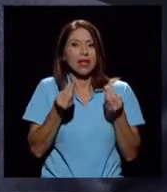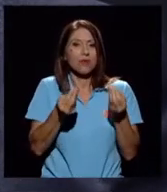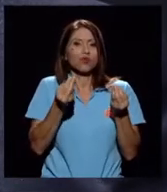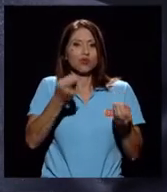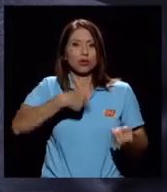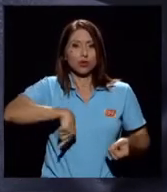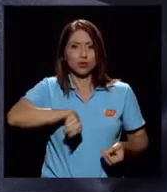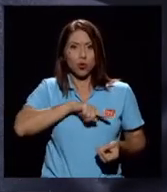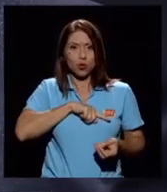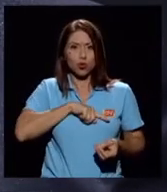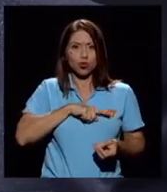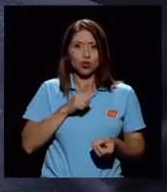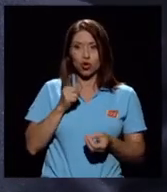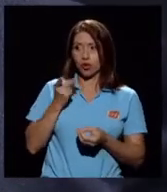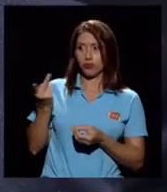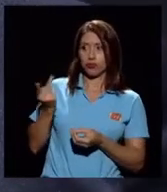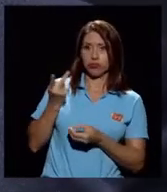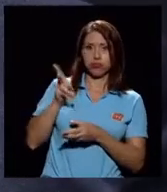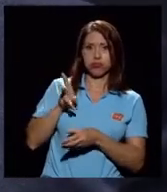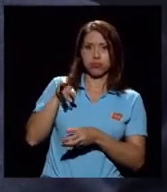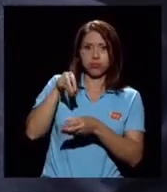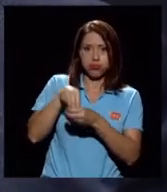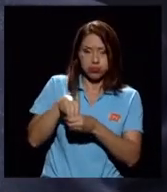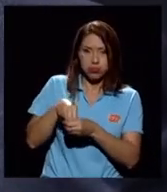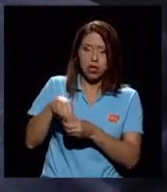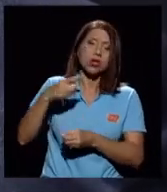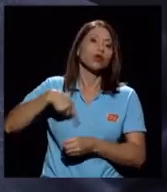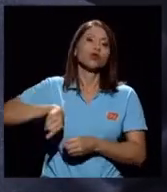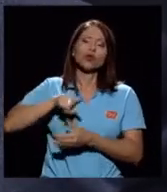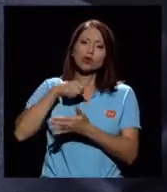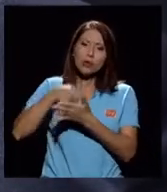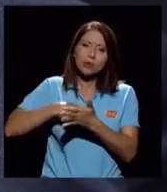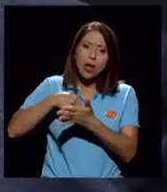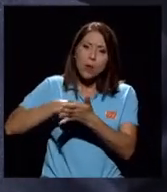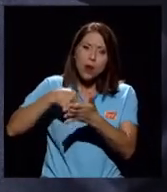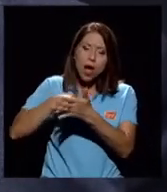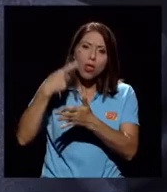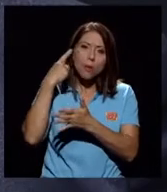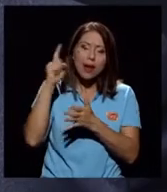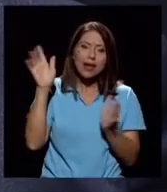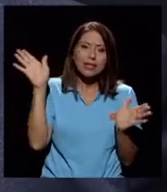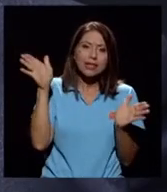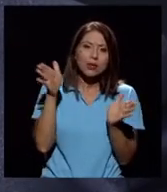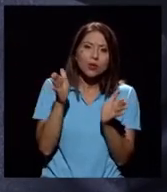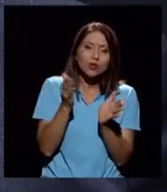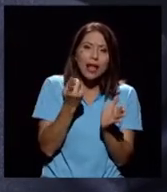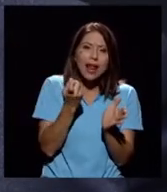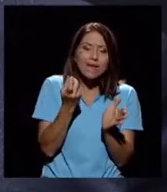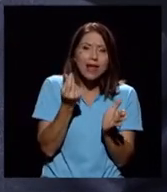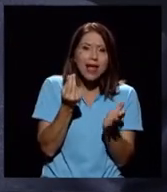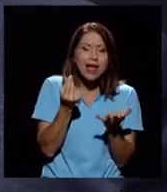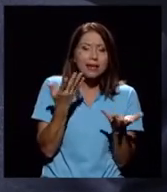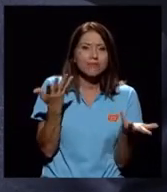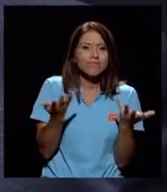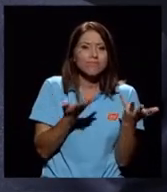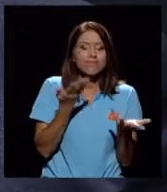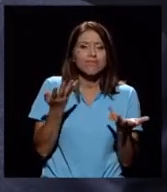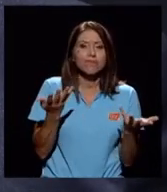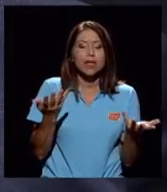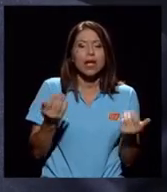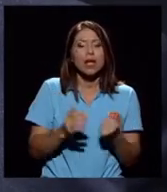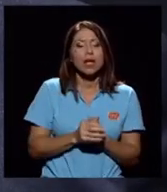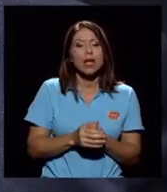incluyéndote vos y a mí hemos abogado porque se reduzca el déficit fiscal y bueno